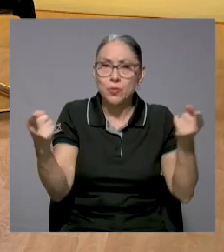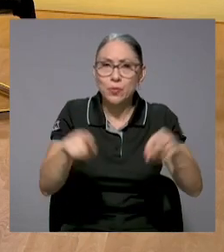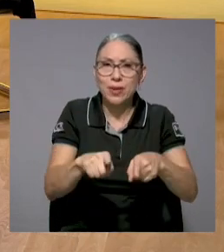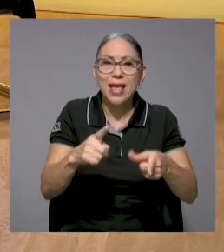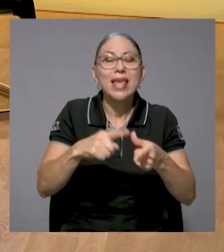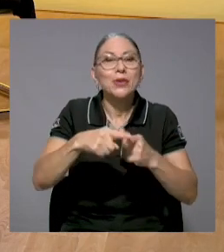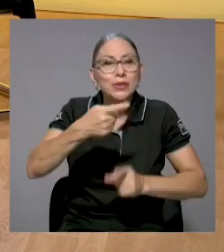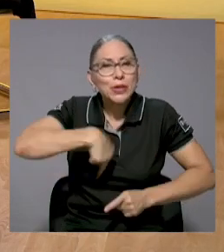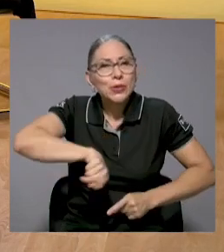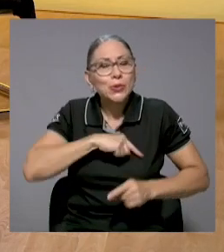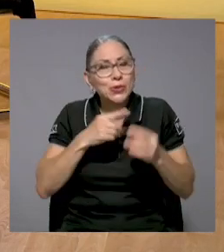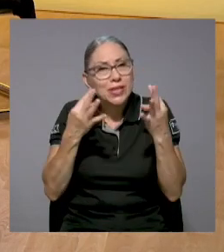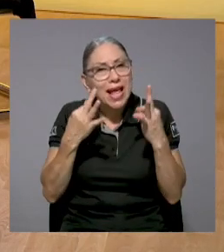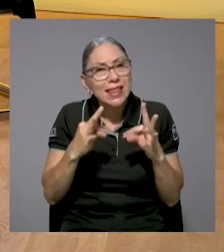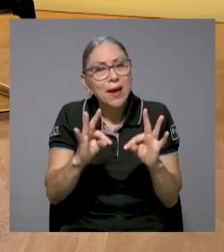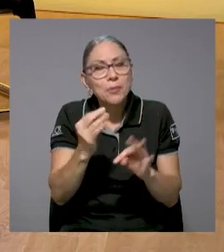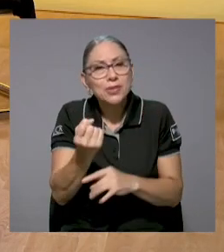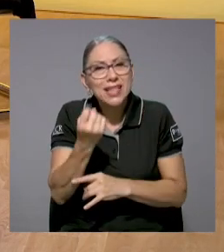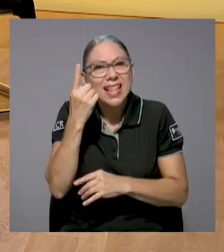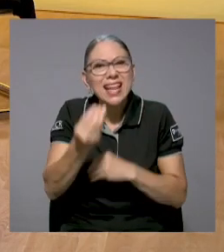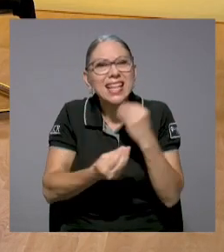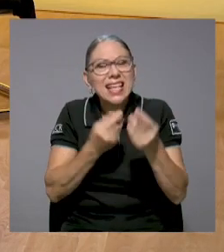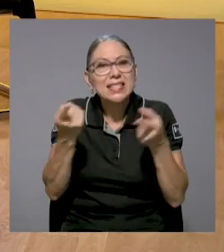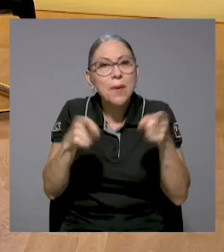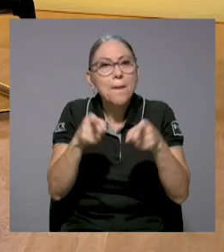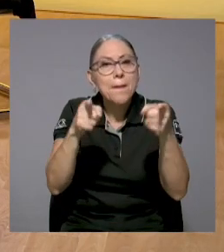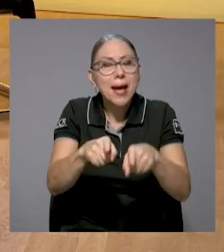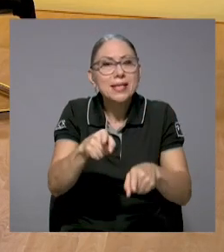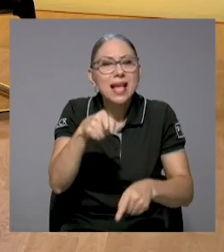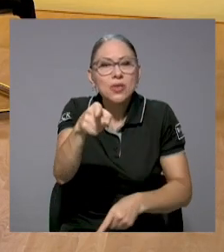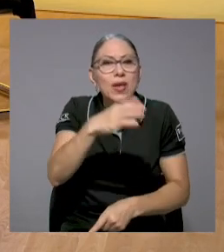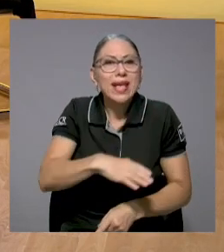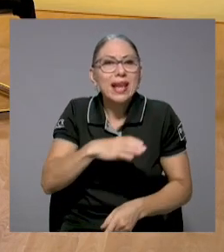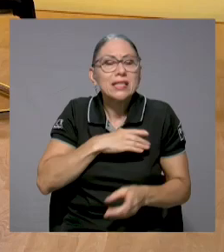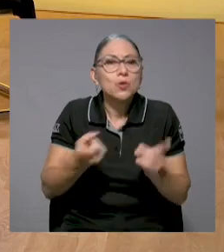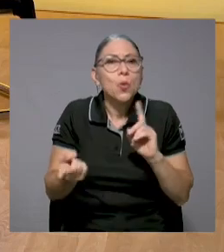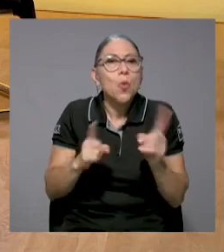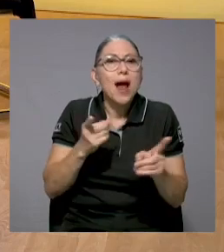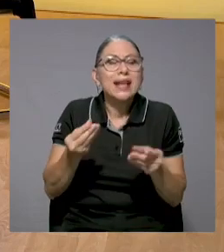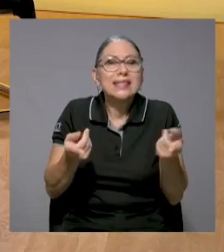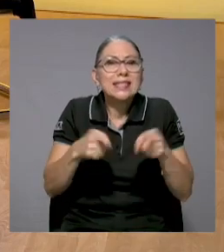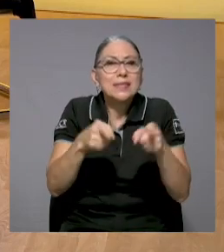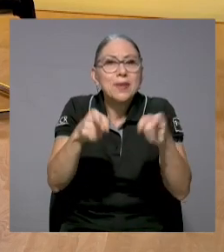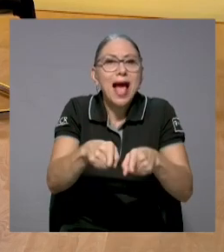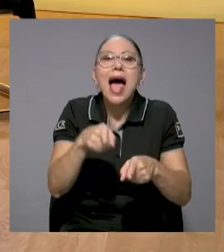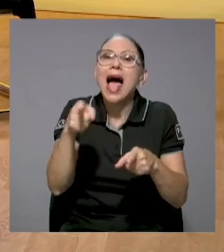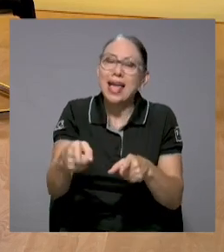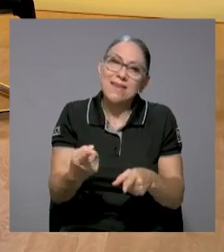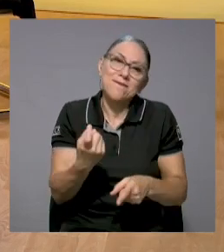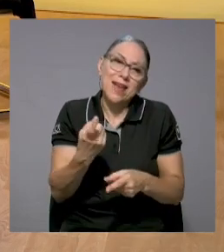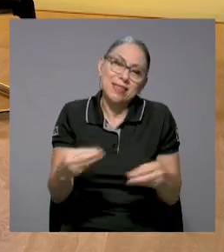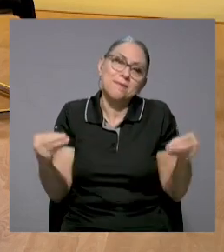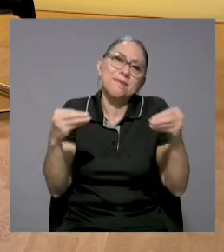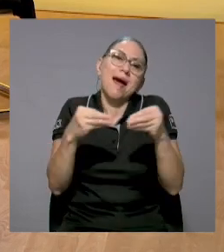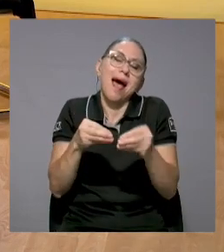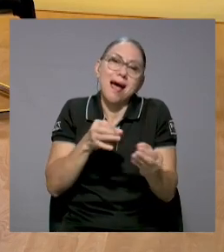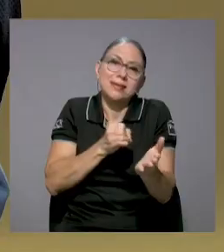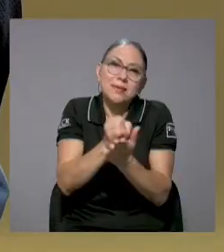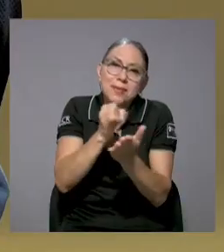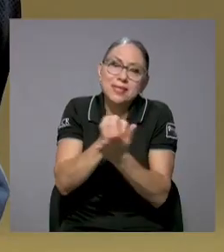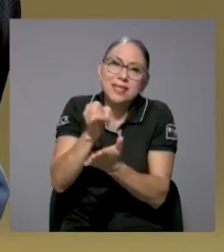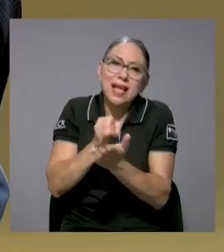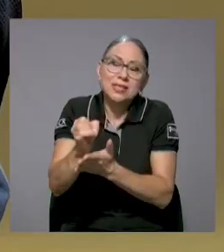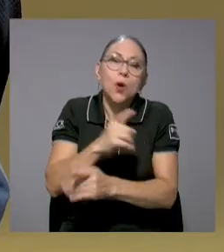entender cuáles podrían ser algunos factores explicativos. Todavía hay mucha más investigación que es necesaria hacer, pero encontramos varias